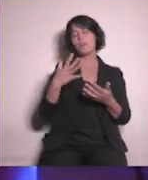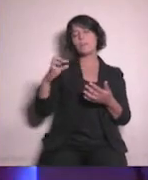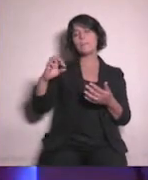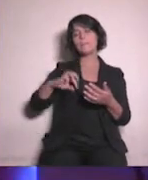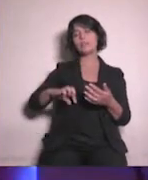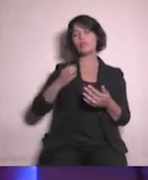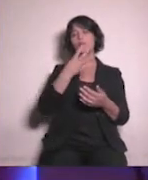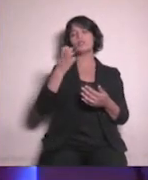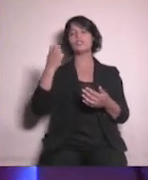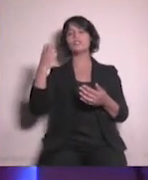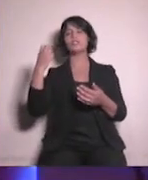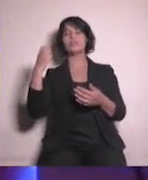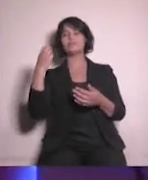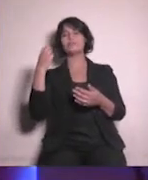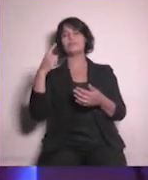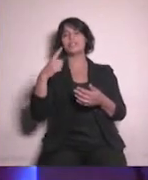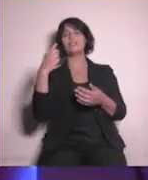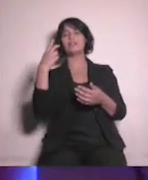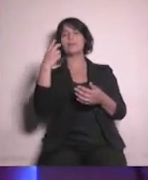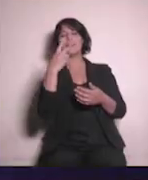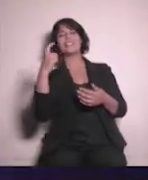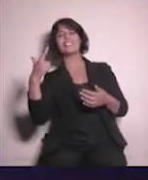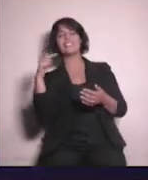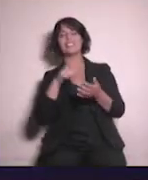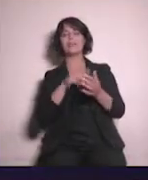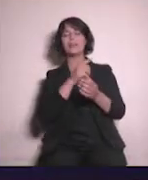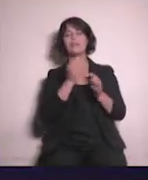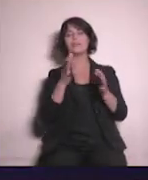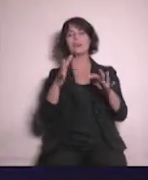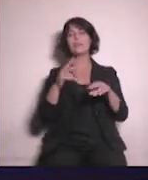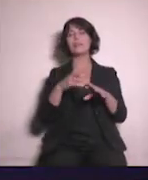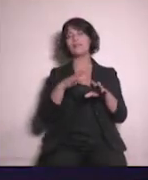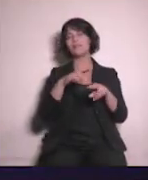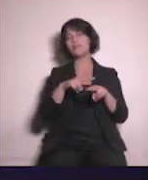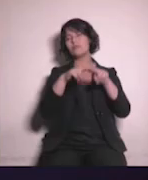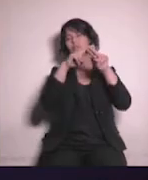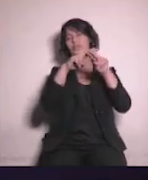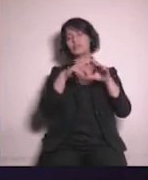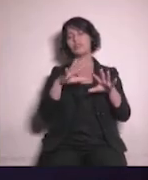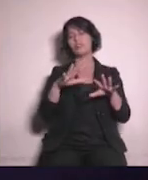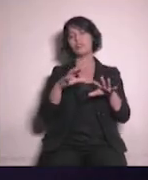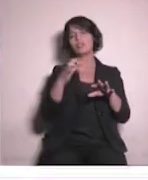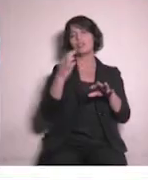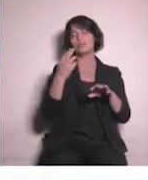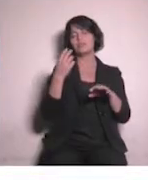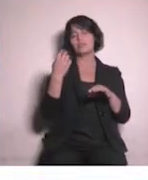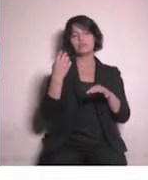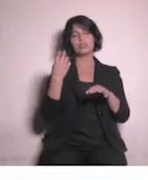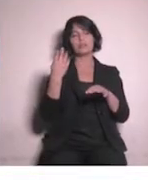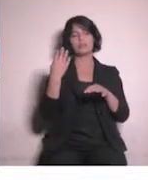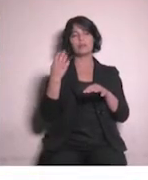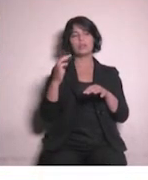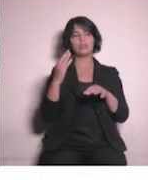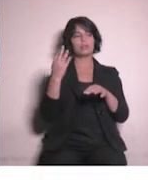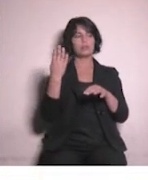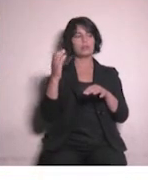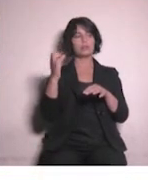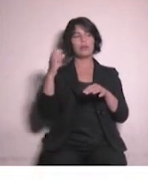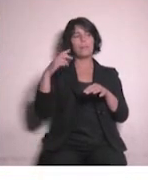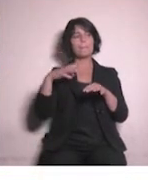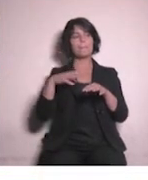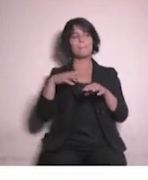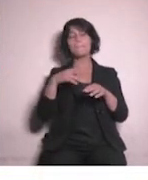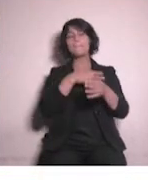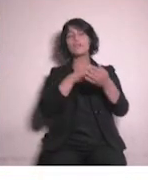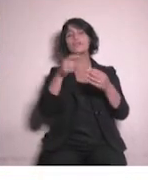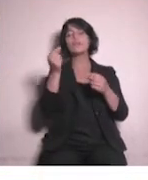mil pesos y acumularon casi 90 millones de pesos en promedio durante su vida laboral. El segundo grupo,